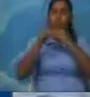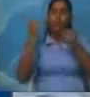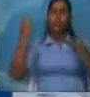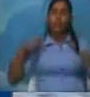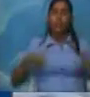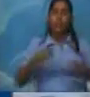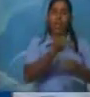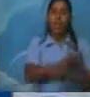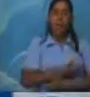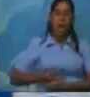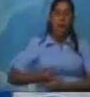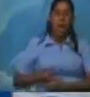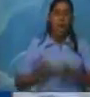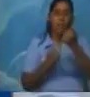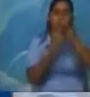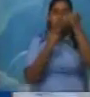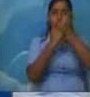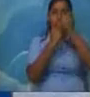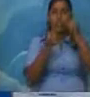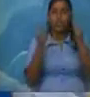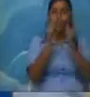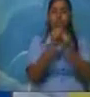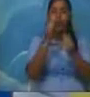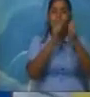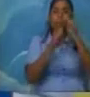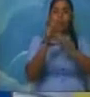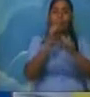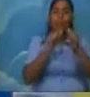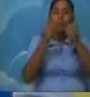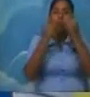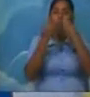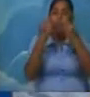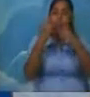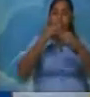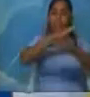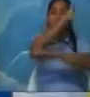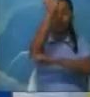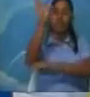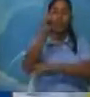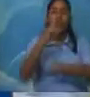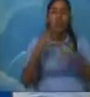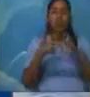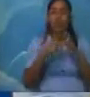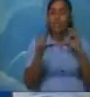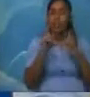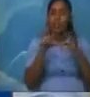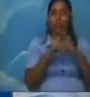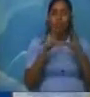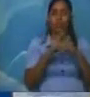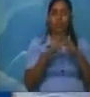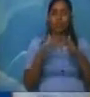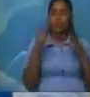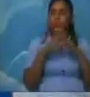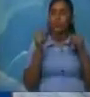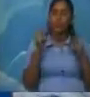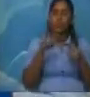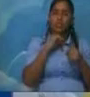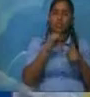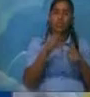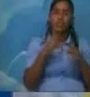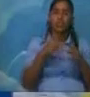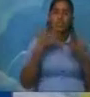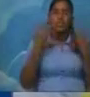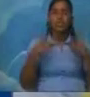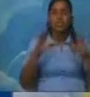hambre y lo sustentó con Maná cosas que ellos no conocían esos son las cosas que Dios tiene para nosotros quizás